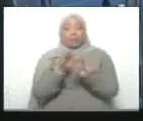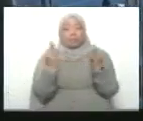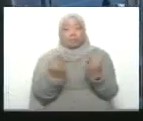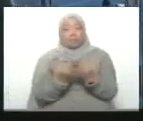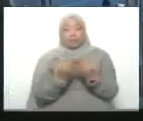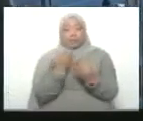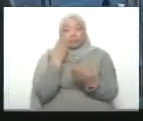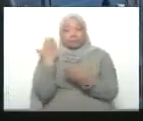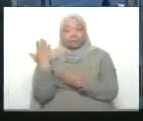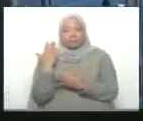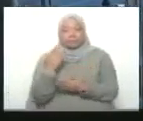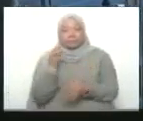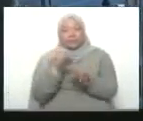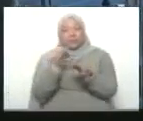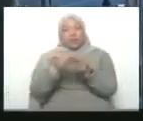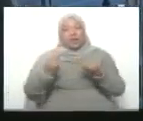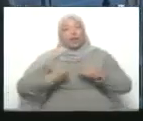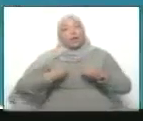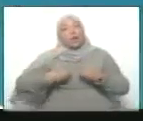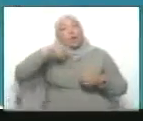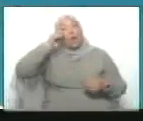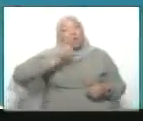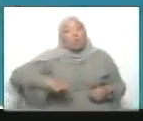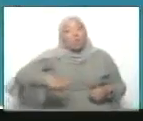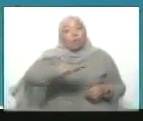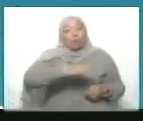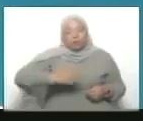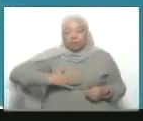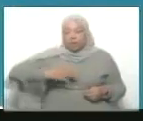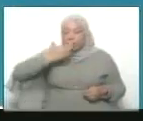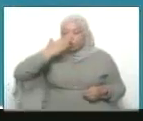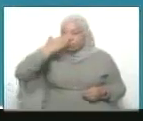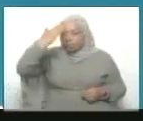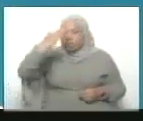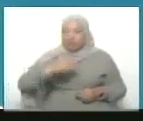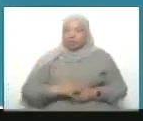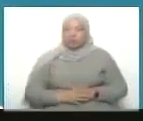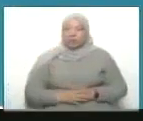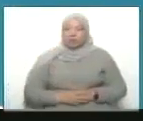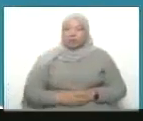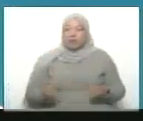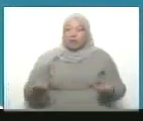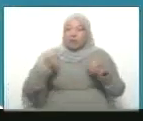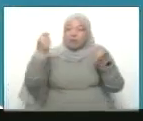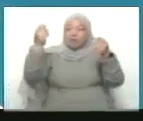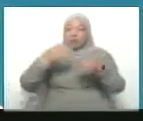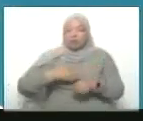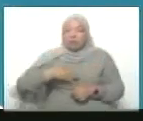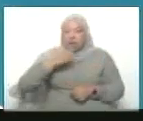familia. Excelente. ¡Que vivan los pueblos árabes! ¡Que viva la causa árabe!